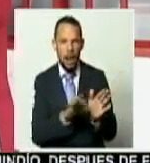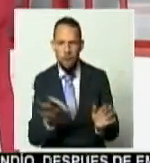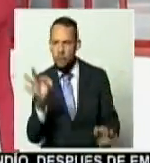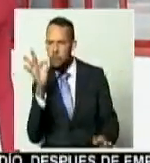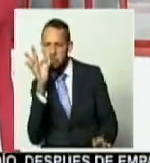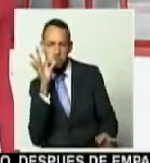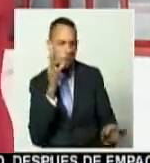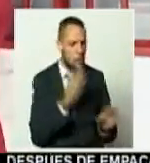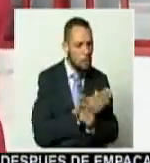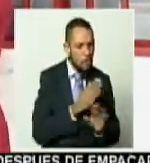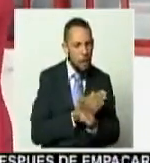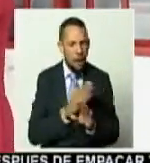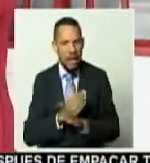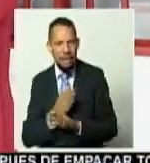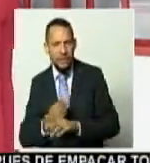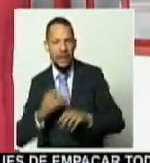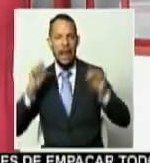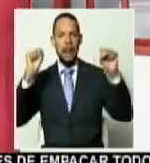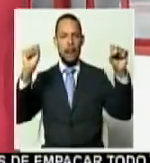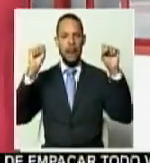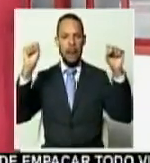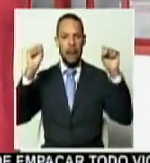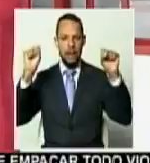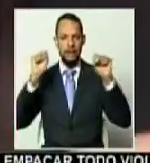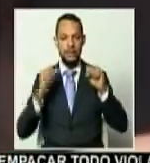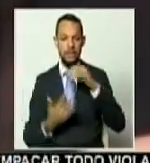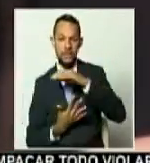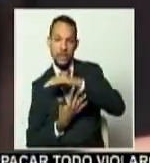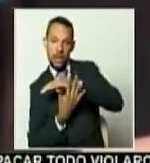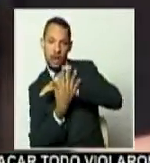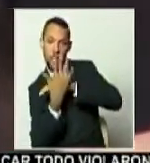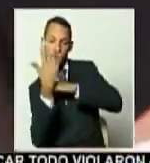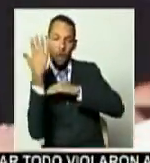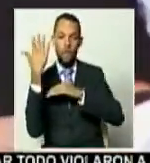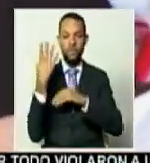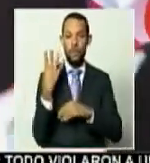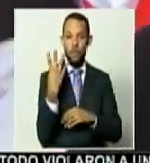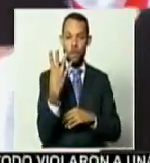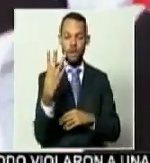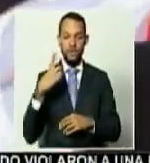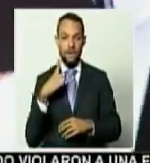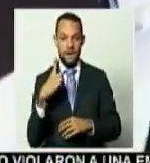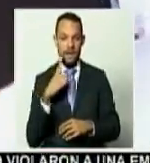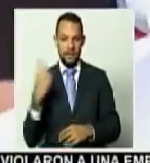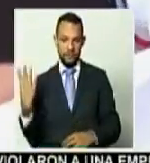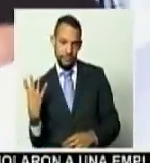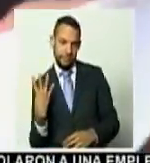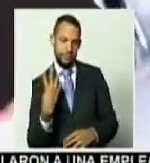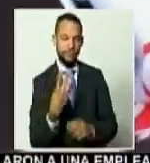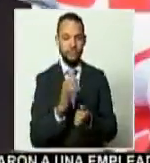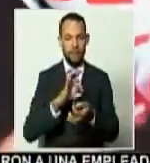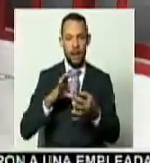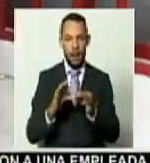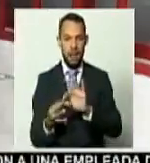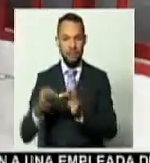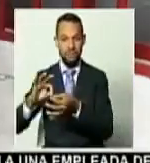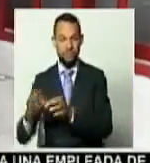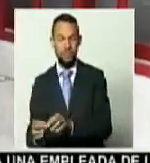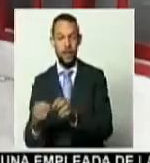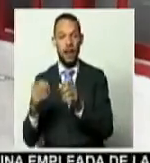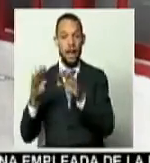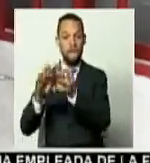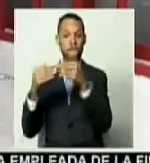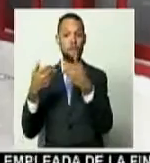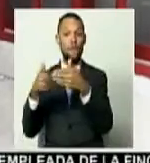psicoactivas, generó la protesta que comenzó a las 5 de la mañana, cuando 4 líderes de la manifestación se encadenaron a las puertas de la alcaldía